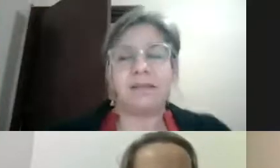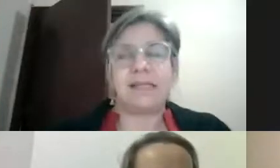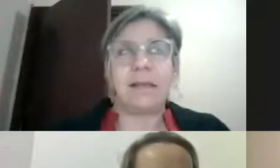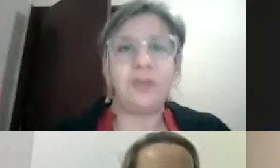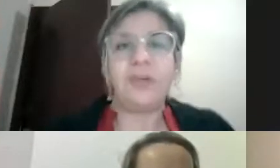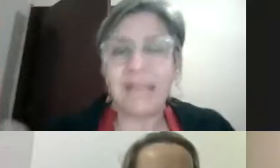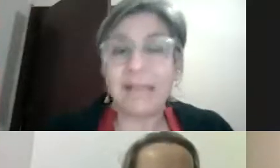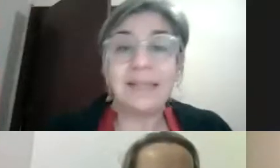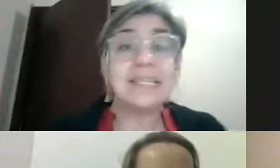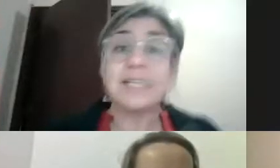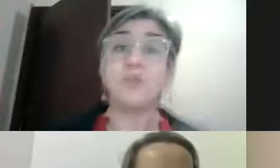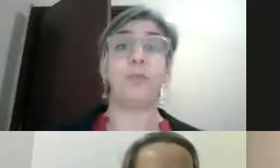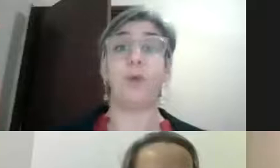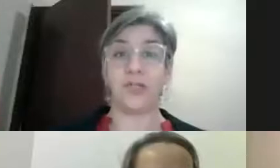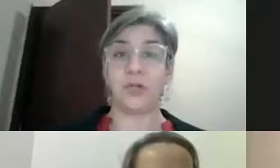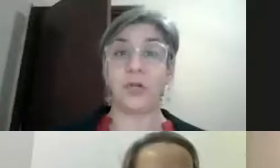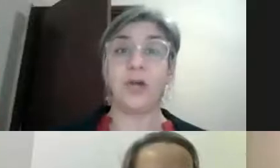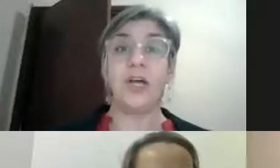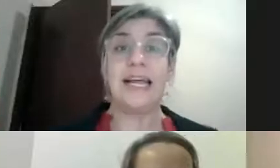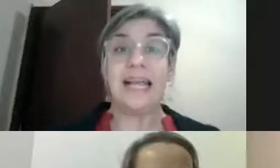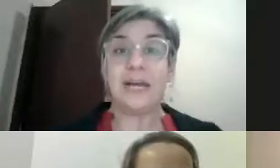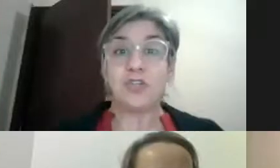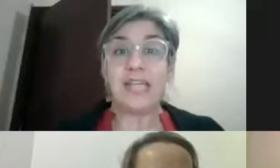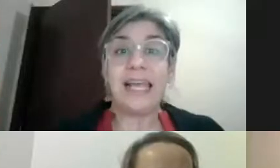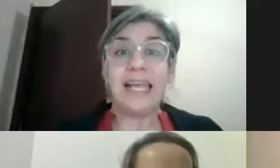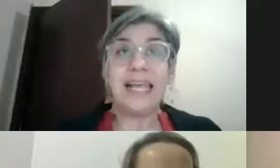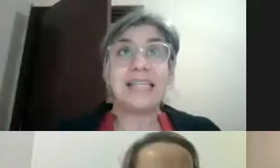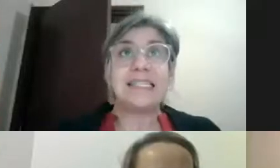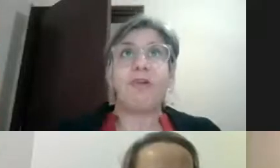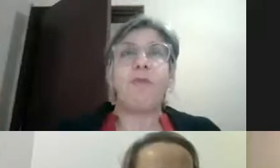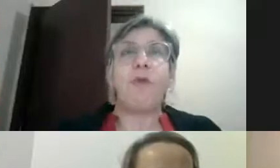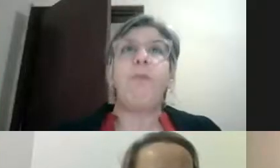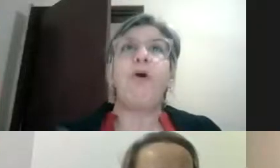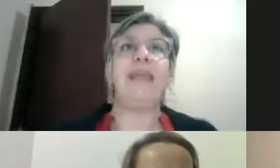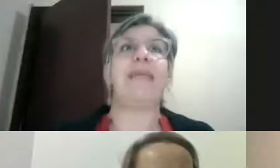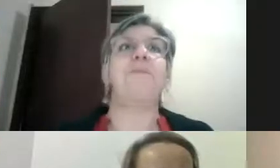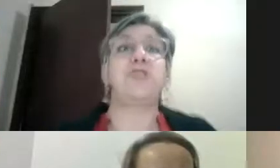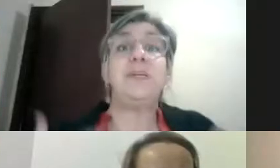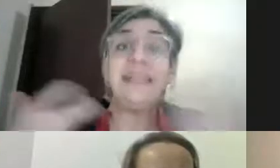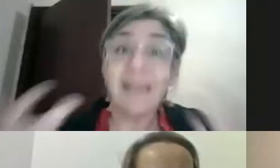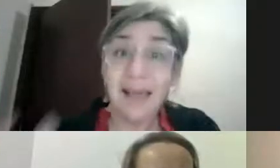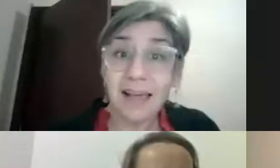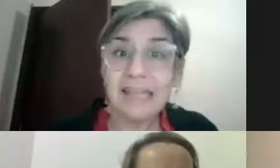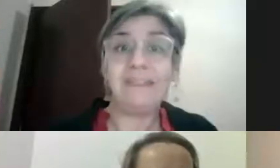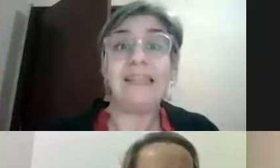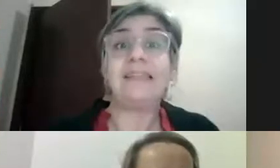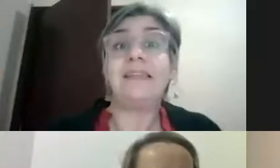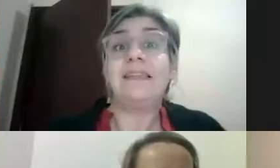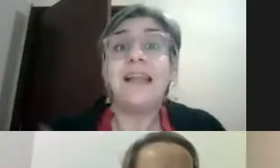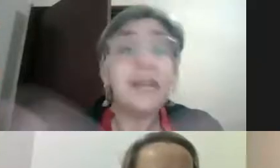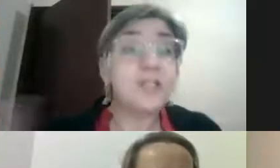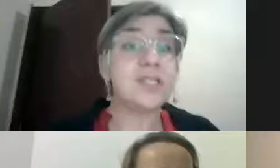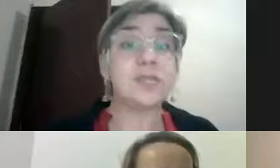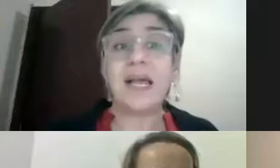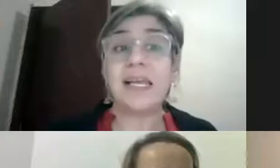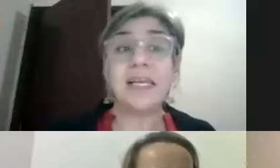manera, salvando las distancias, es un poco eso, ¿no? O sea, es como un poco la posibilidad de